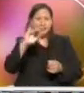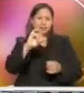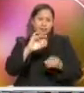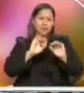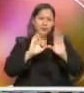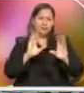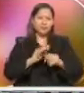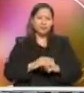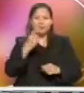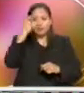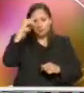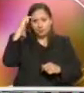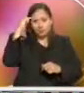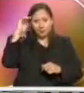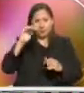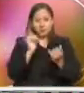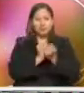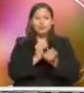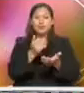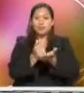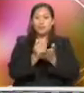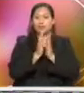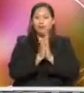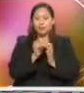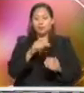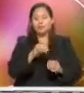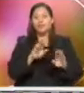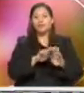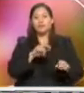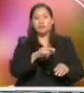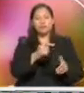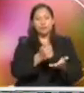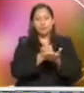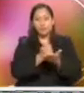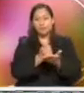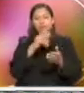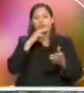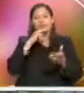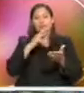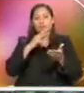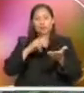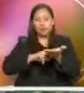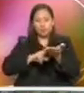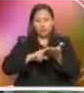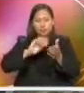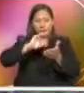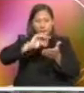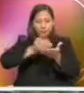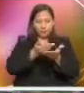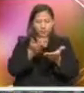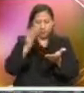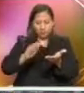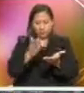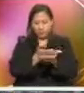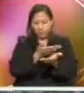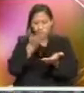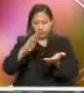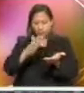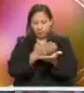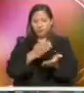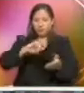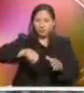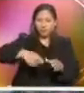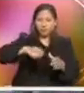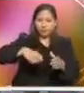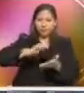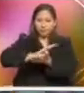también, ¿no? Para Sí. los grandes también. Oye, ¿me ayudarías a ir aquí sacando el aguacate? Por supuesto, ¿Cómo ves? chef, Si es con un y lo tenedor, ponemos para aquí irlo apachurrando. en